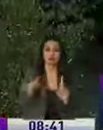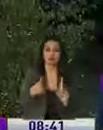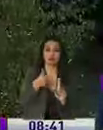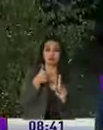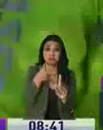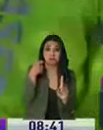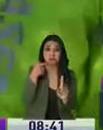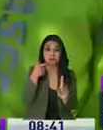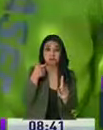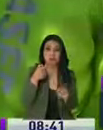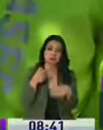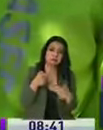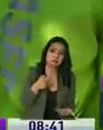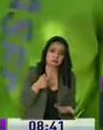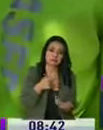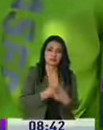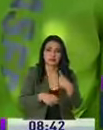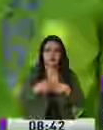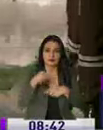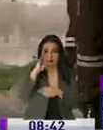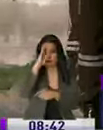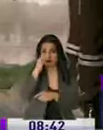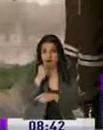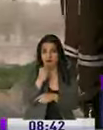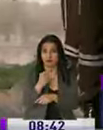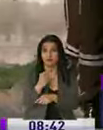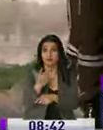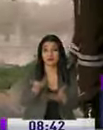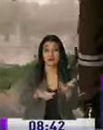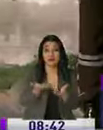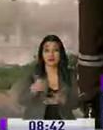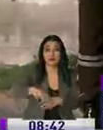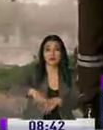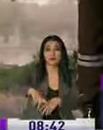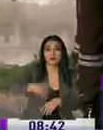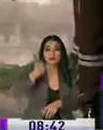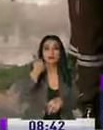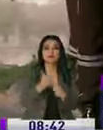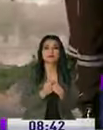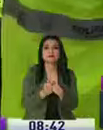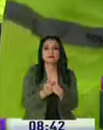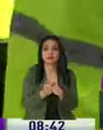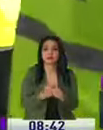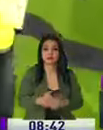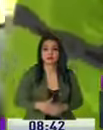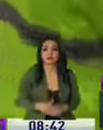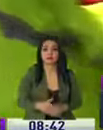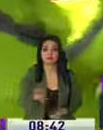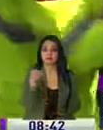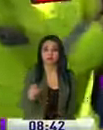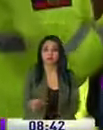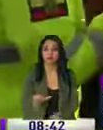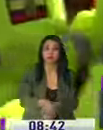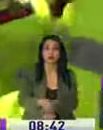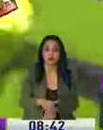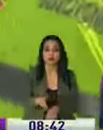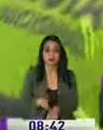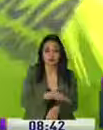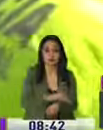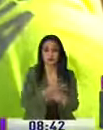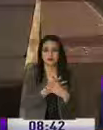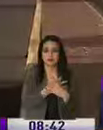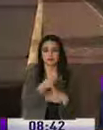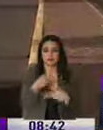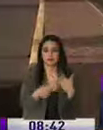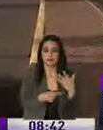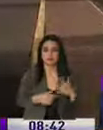fuego y, según versiones policiales, el hecho ocurrió por el robo de un celular. El detenido presentaba antecedentes.